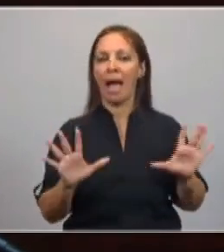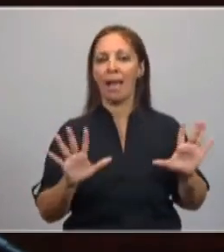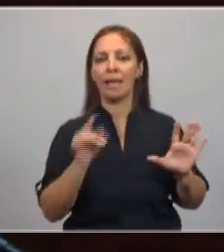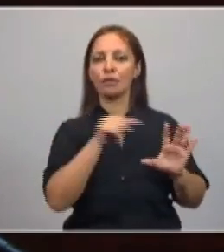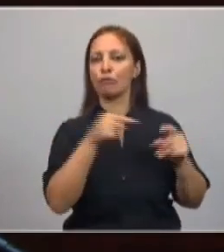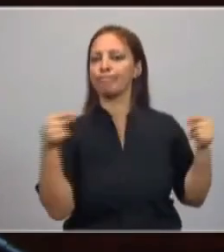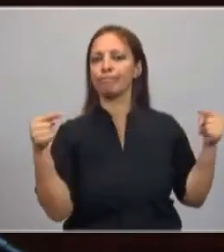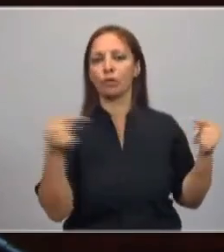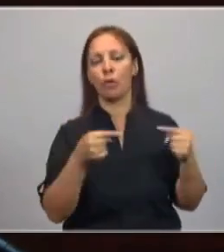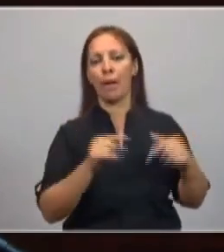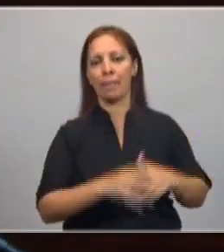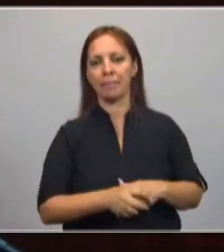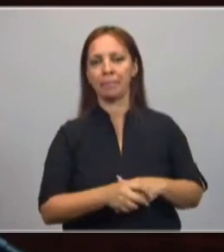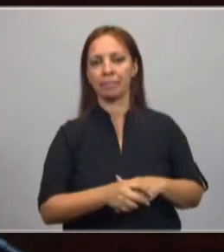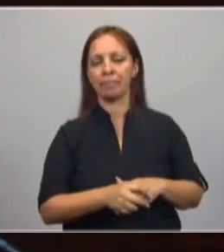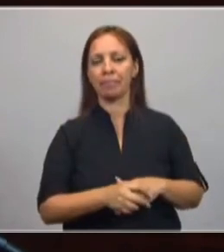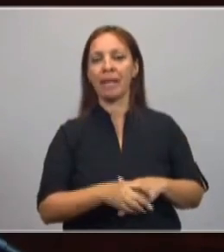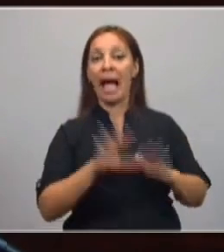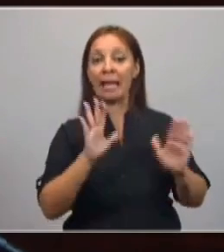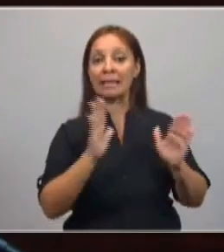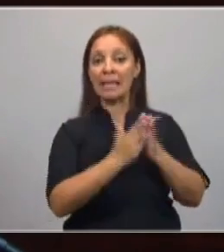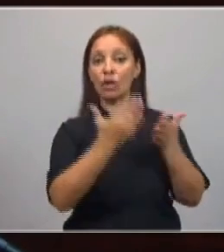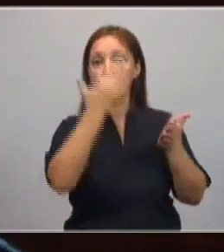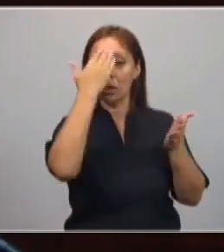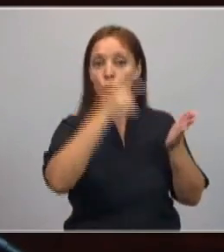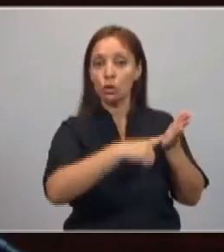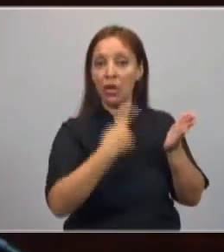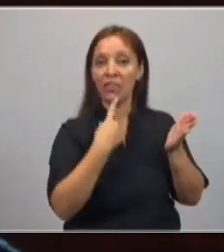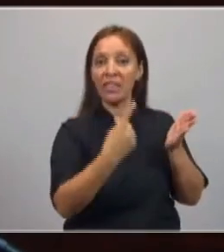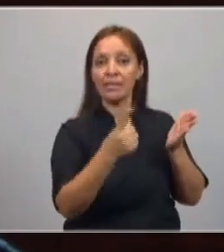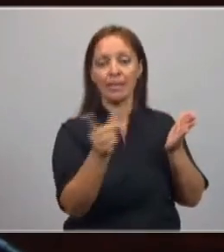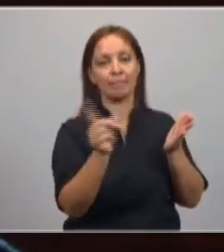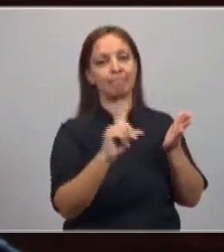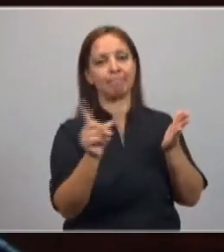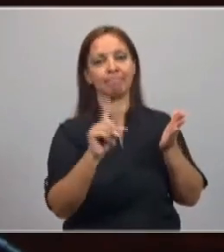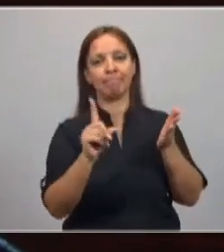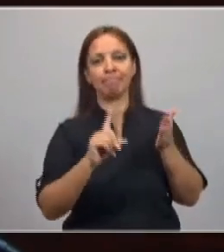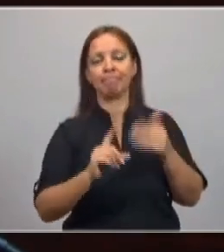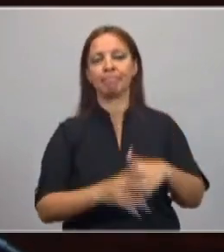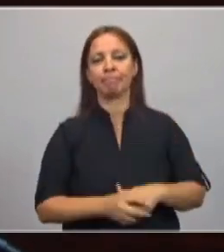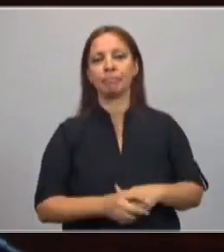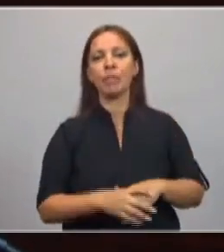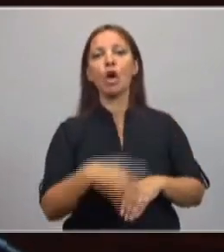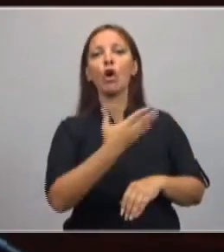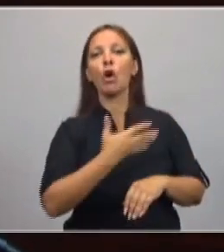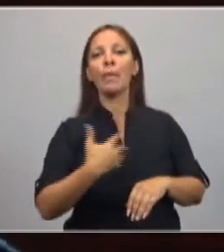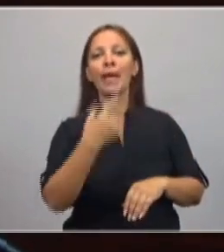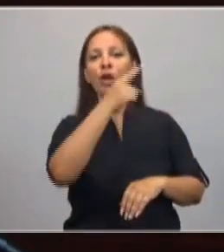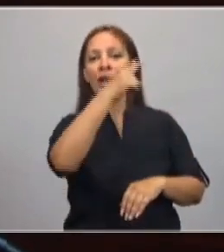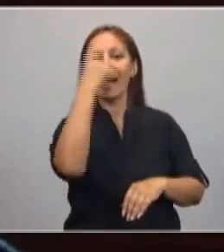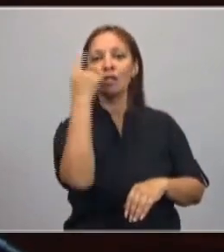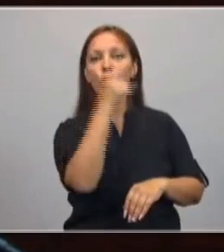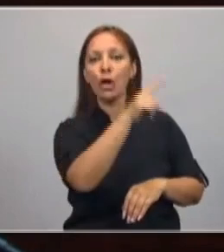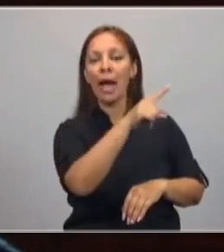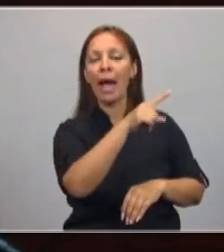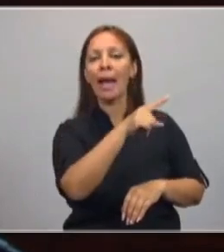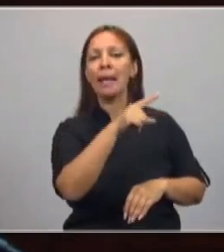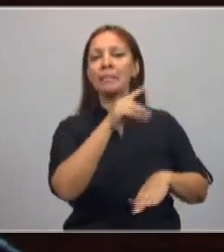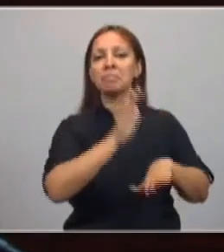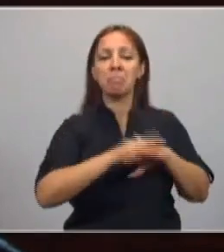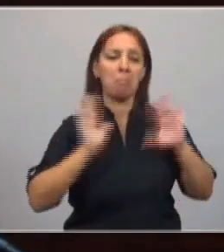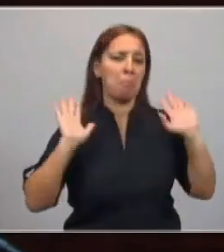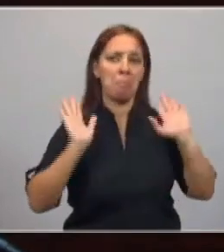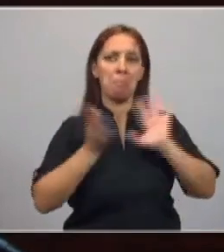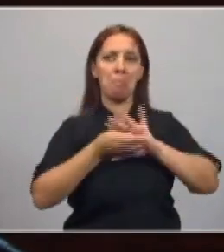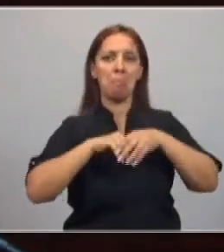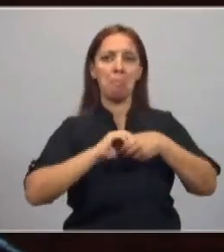corresponde, no es lo que dice nuestra Constitución. Sostener que el Gobierno Nacional no debe hacerse cargo de nada y solo